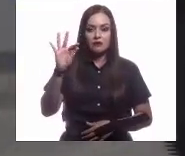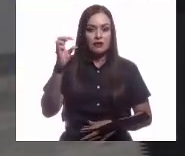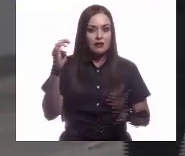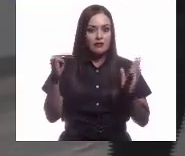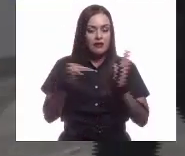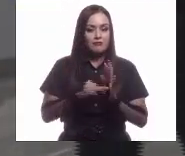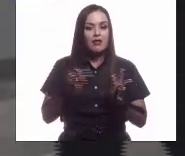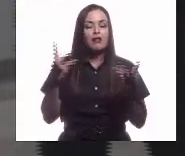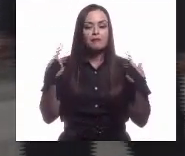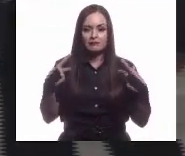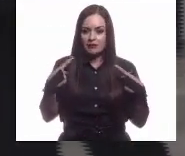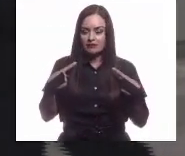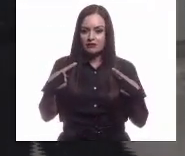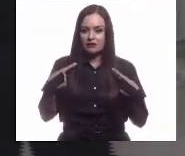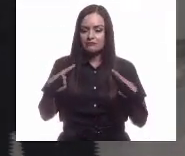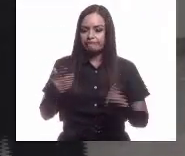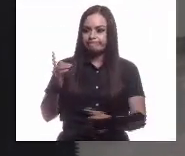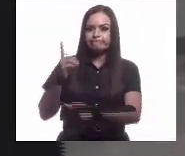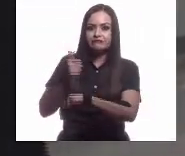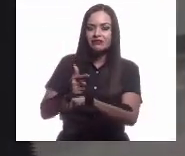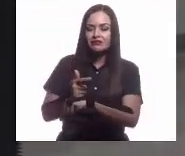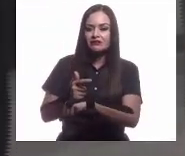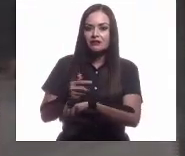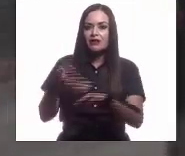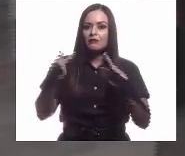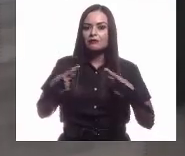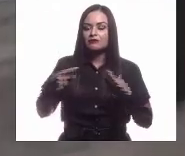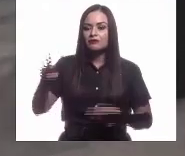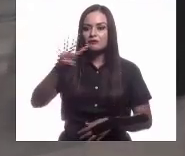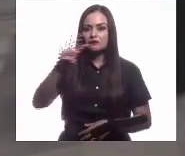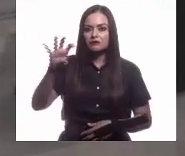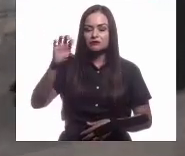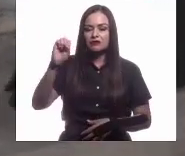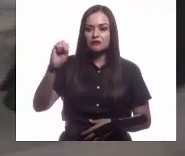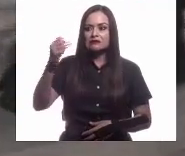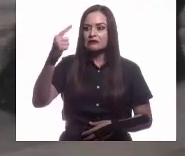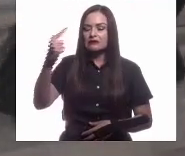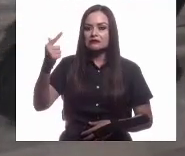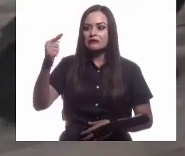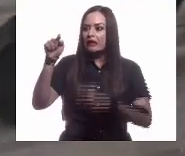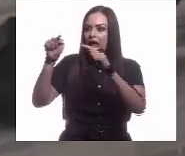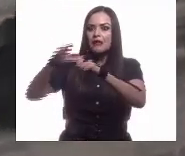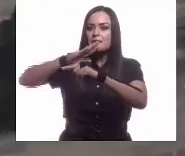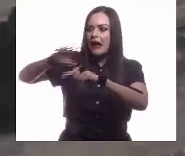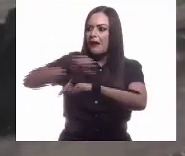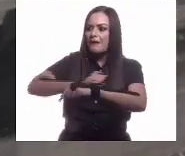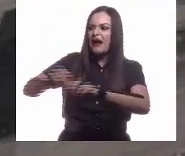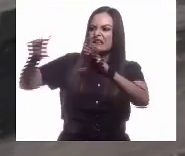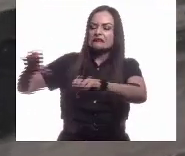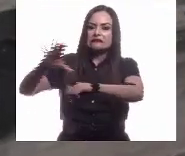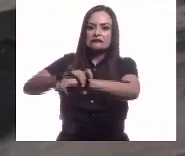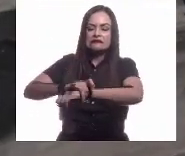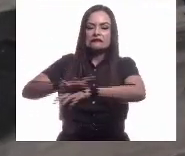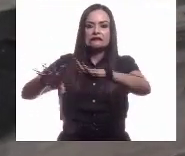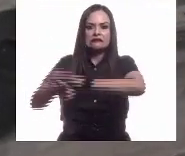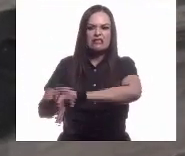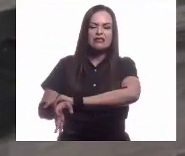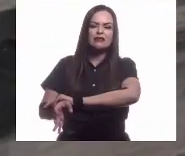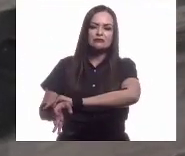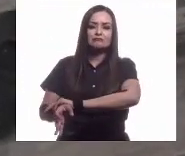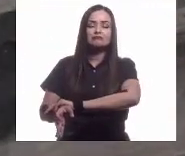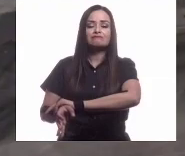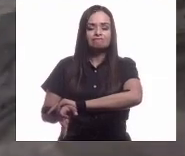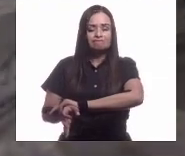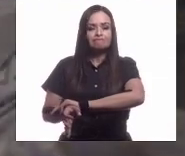y con ello hemos logrado detener a 467 prófugos, de la justicia, remitiéndolos a